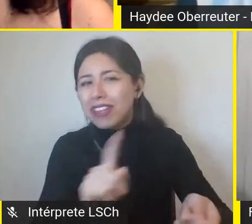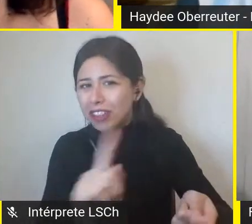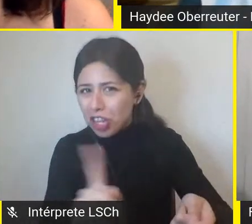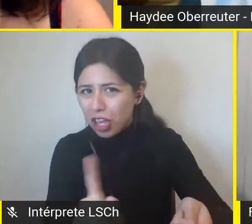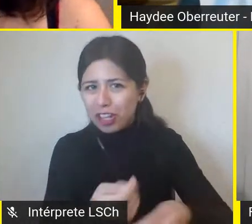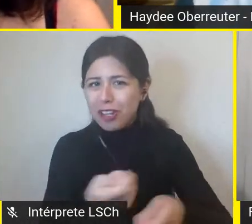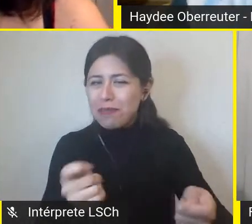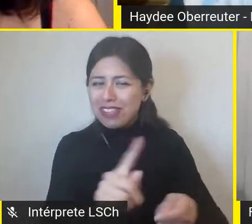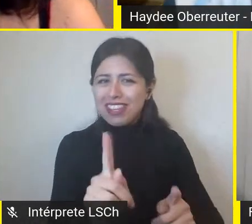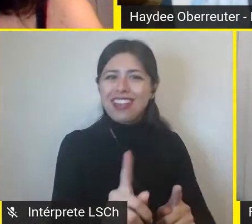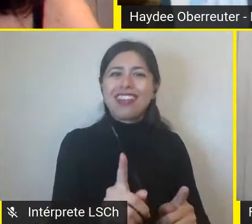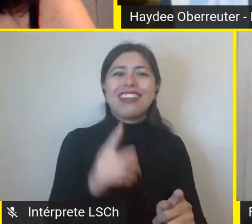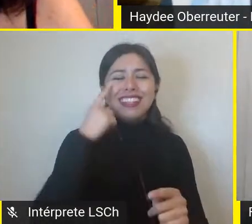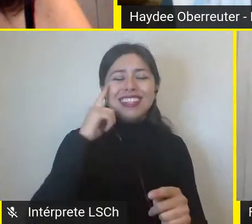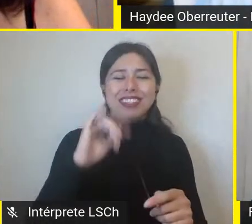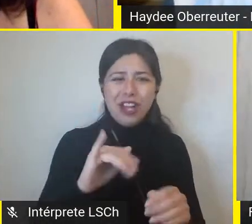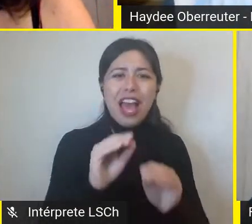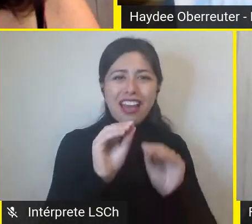No son comerciales.